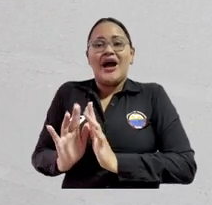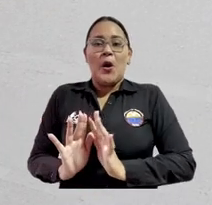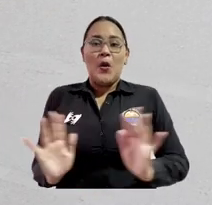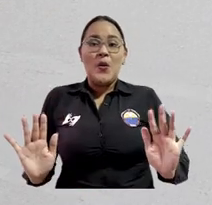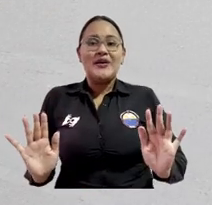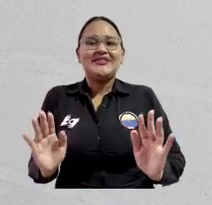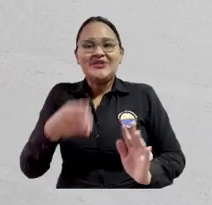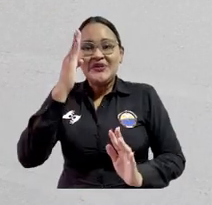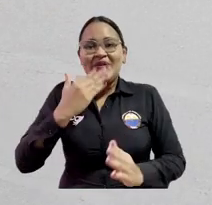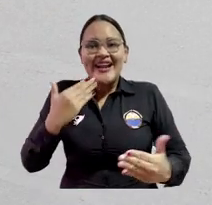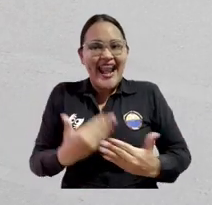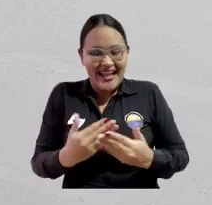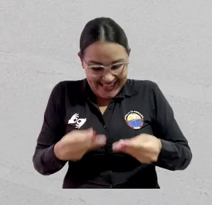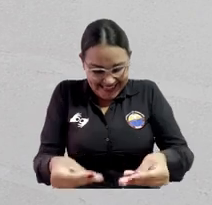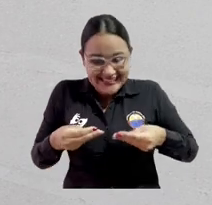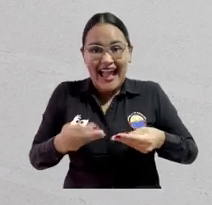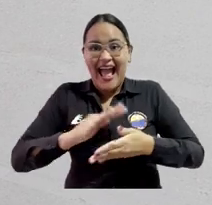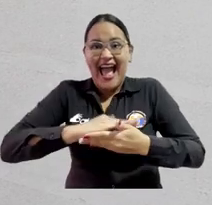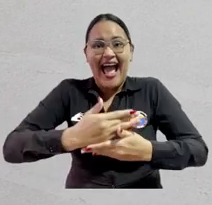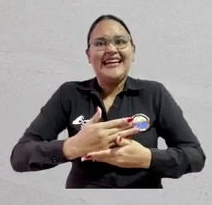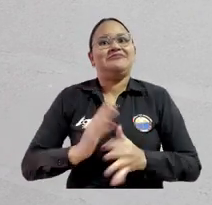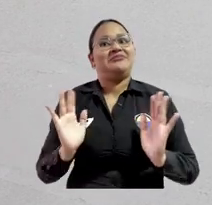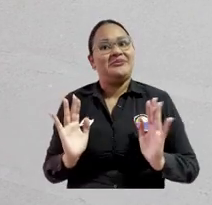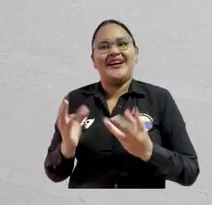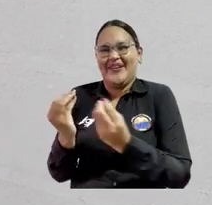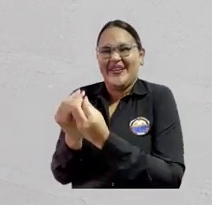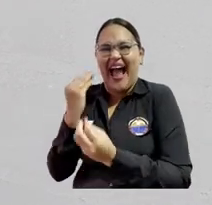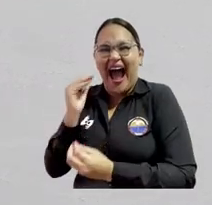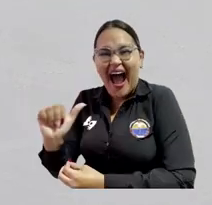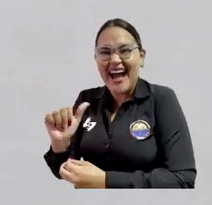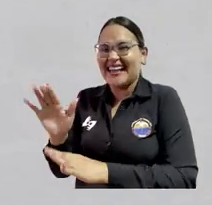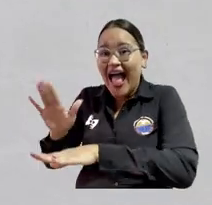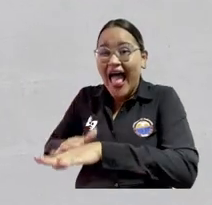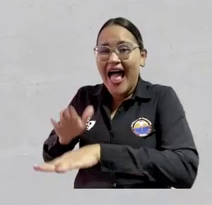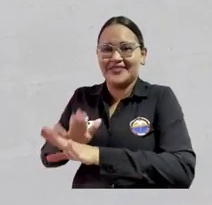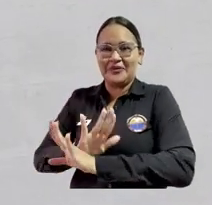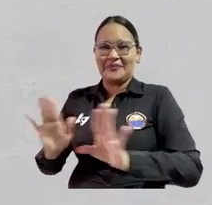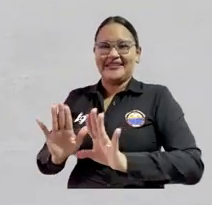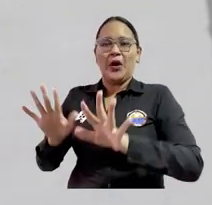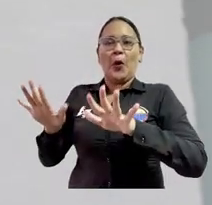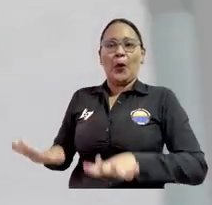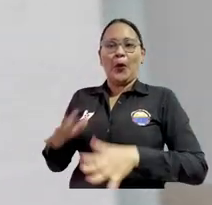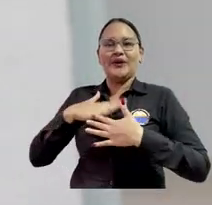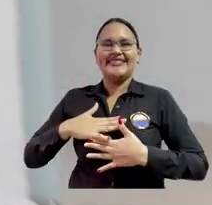a Dios ya nos dieron esta laptop, así que voy a dejar un poco tranquila con ese tema.